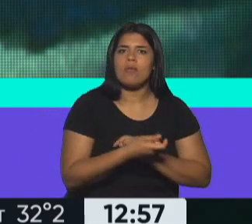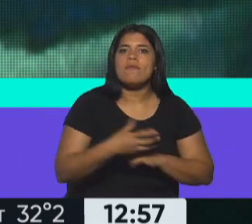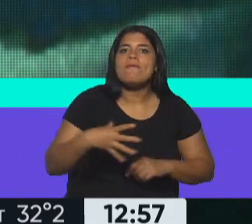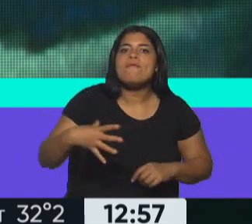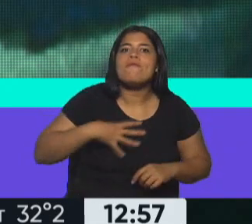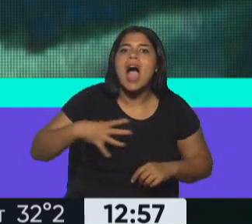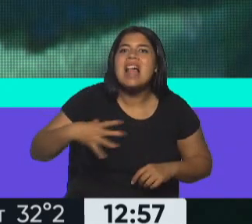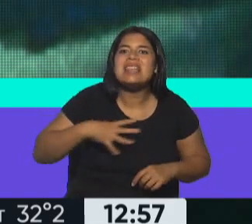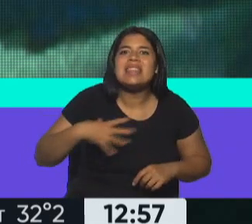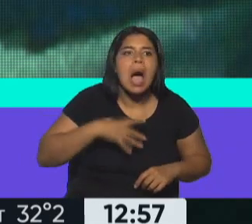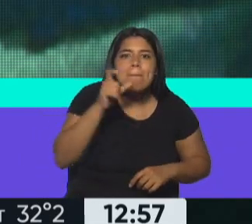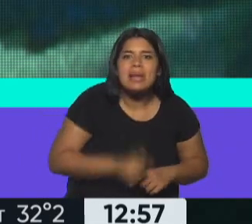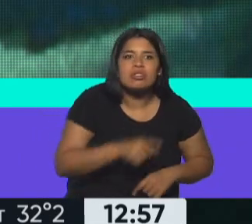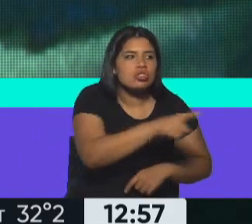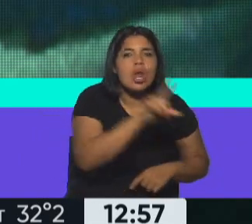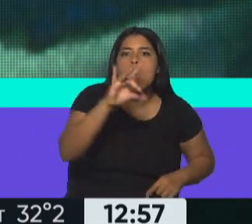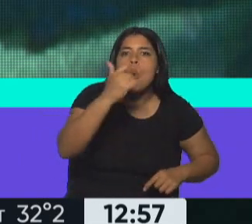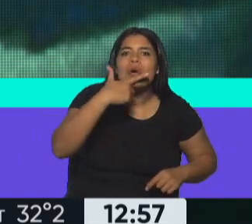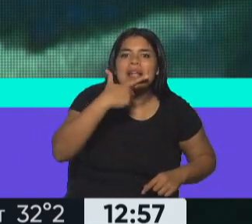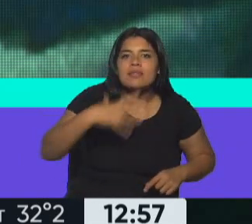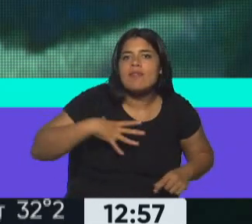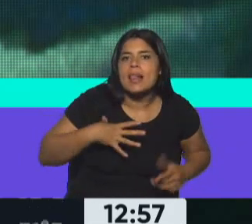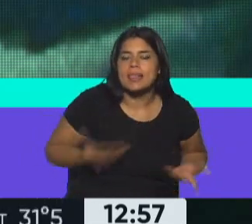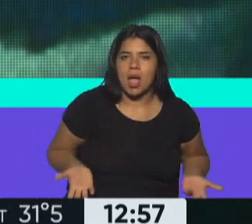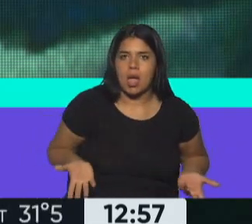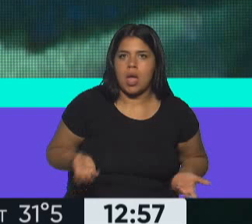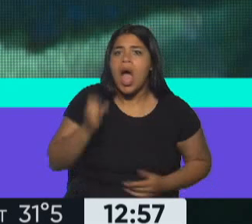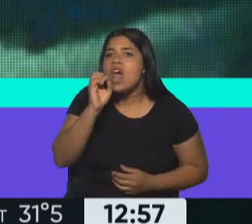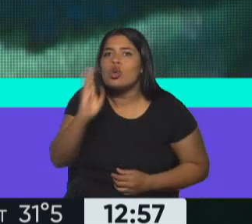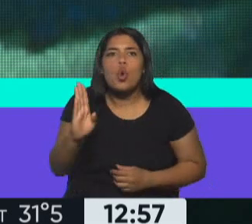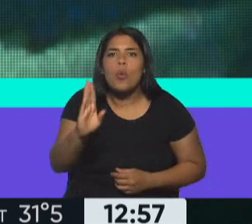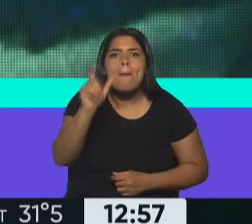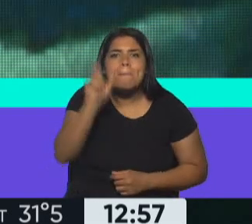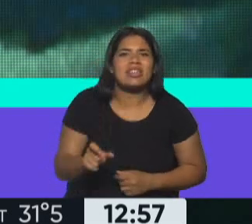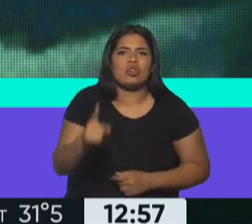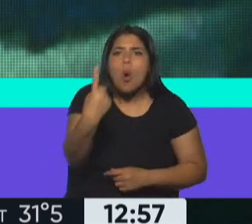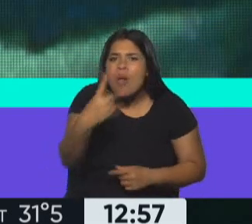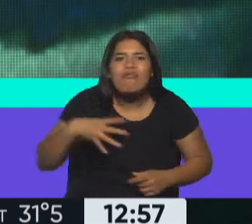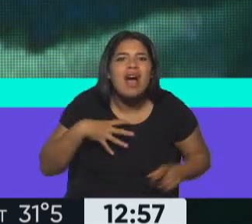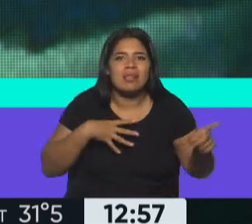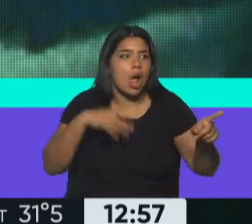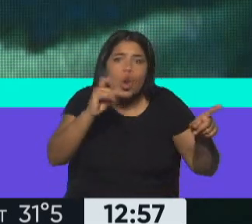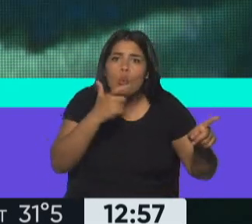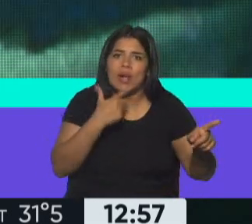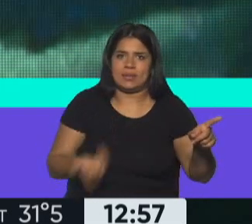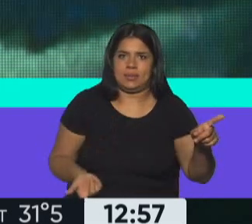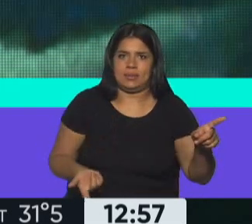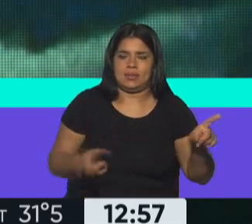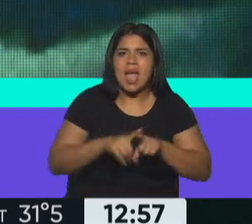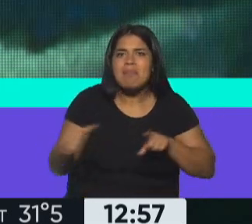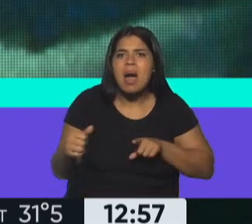les falta un integrante al club de fútbol a los vecinos ni hablemos de papá y mamá hay las hermanitas pero